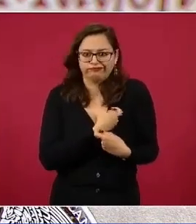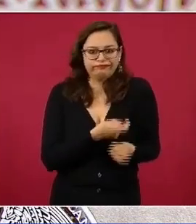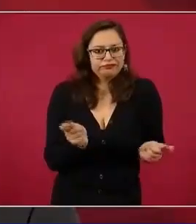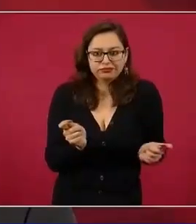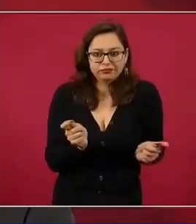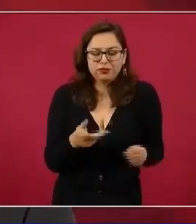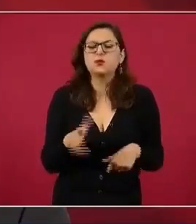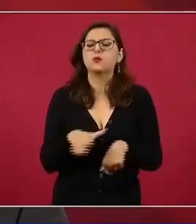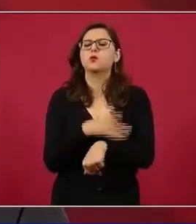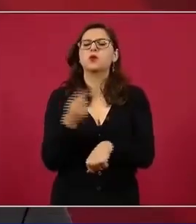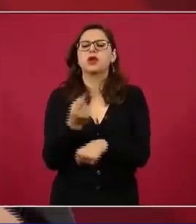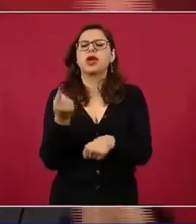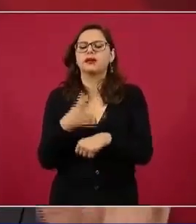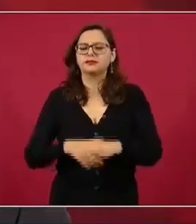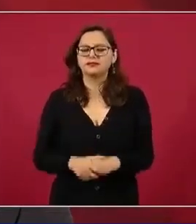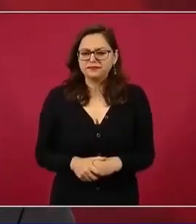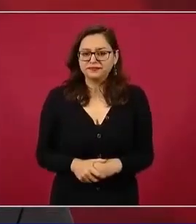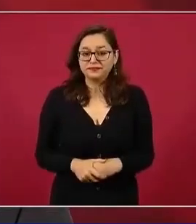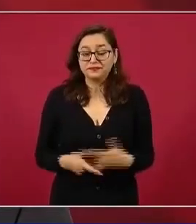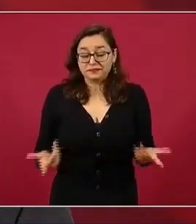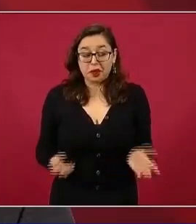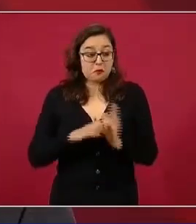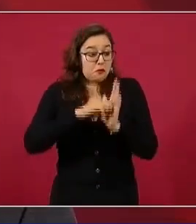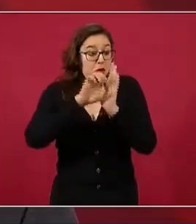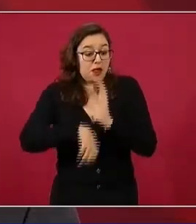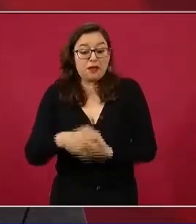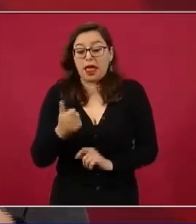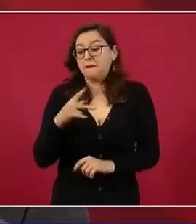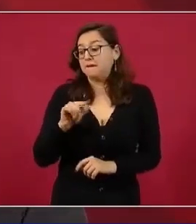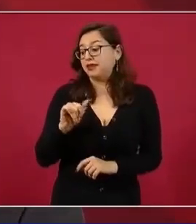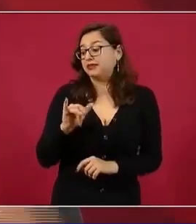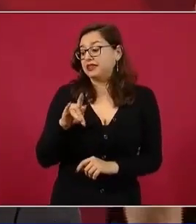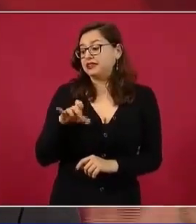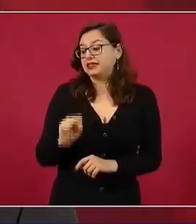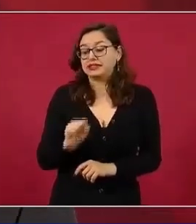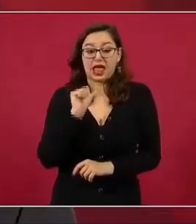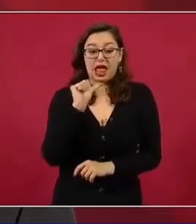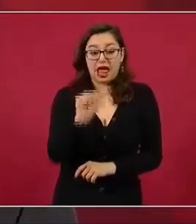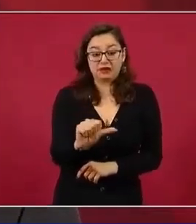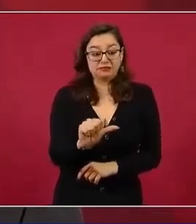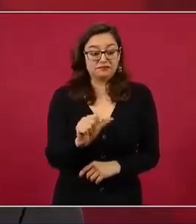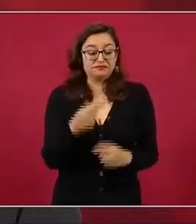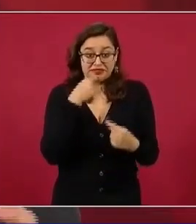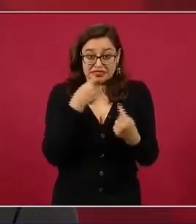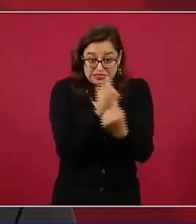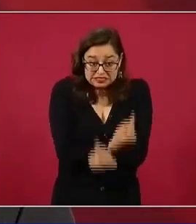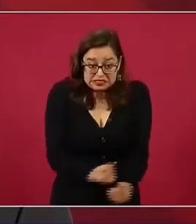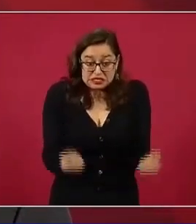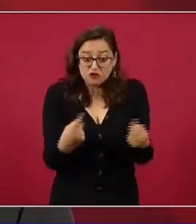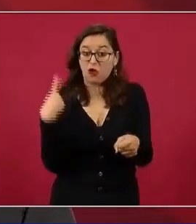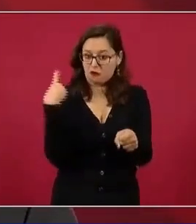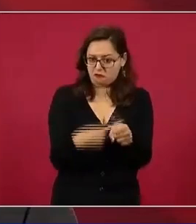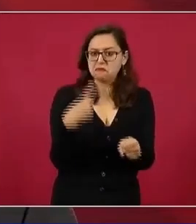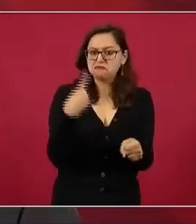niñez, la enorme mayoría de personas, estamos hablando de 99%, van a tener una